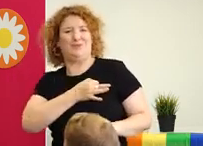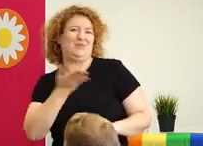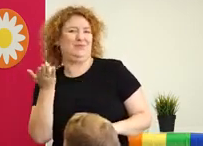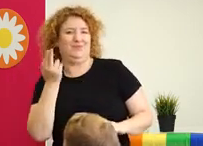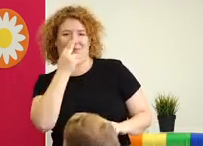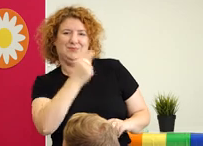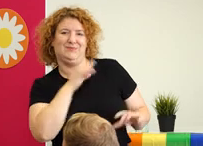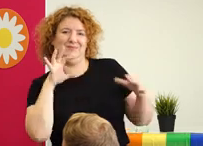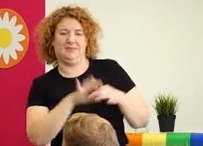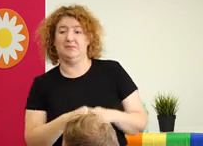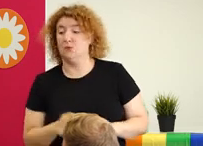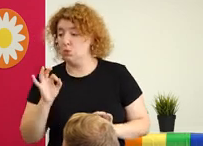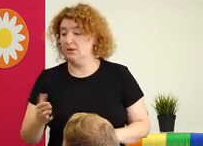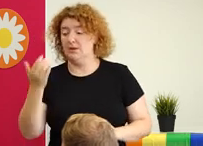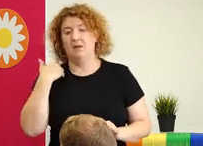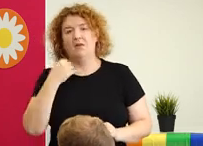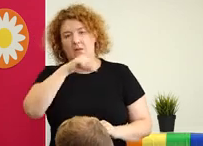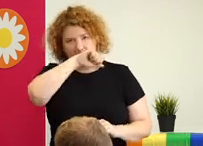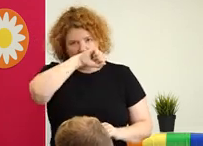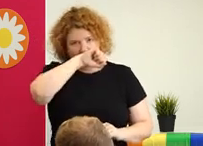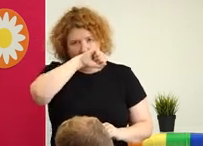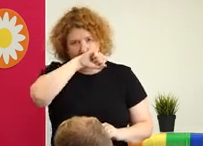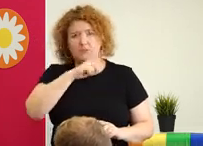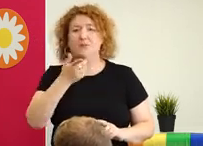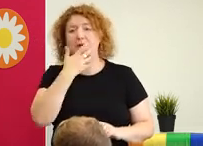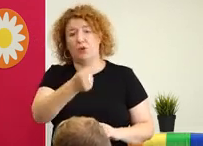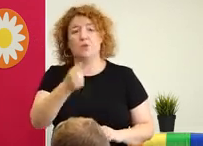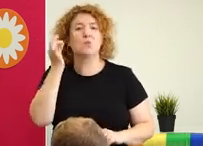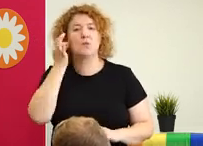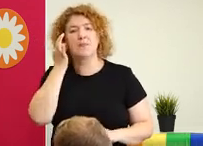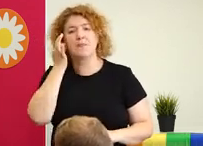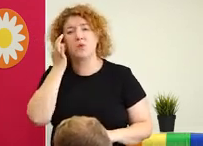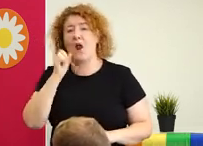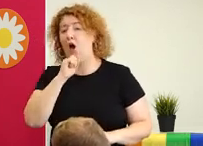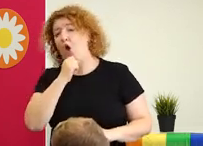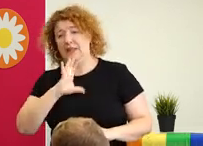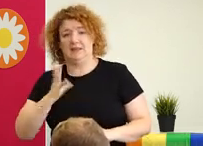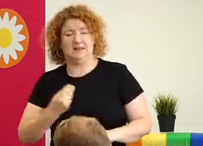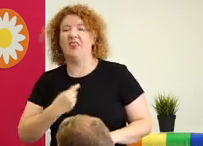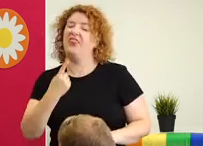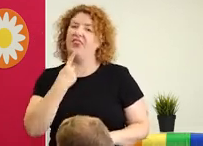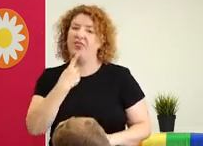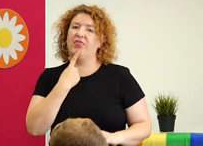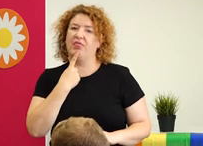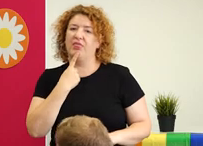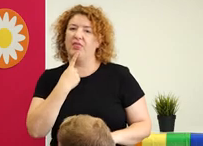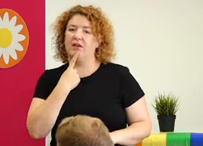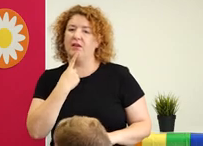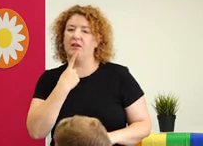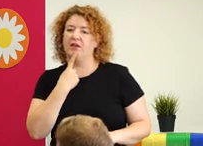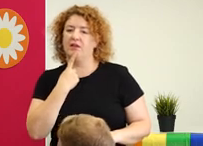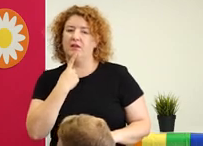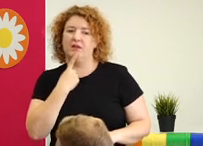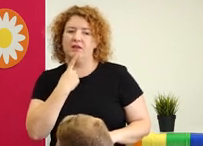TER, Feminismo Radical Transexcluyente, que surge por primera vez en los 80 en Estados Unidos, que una de